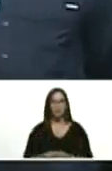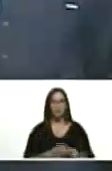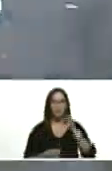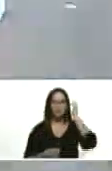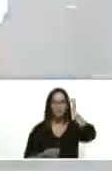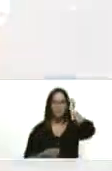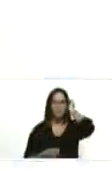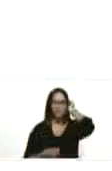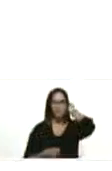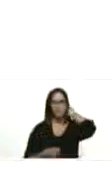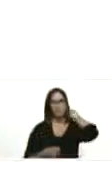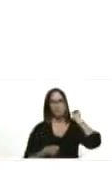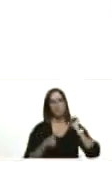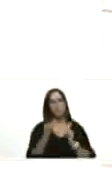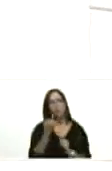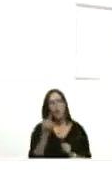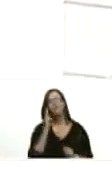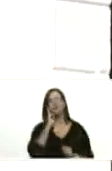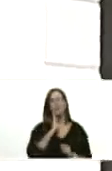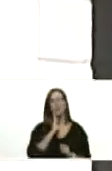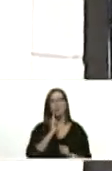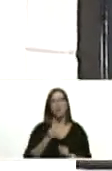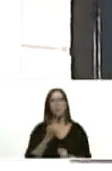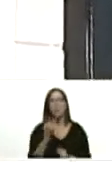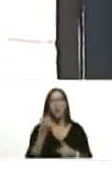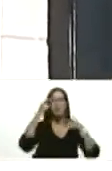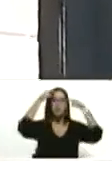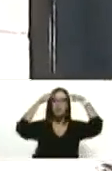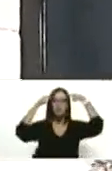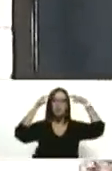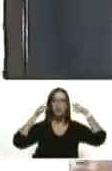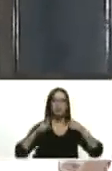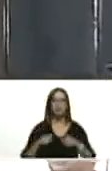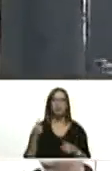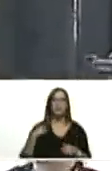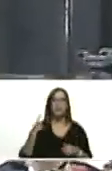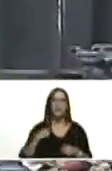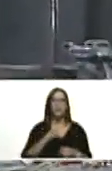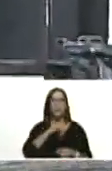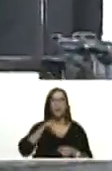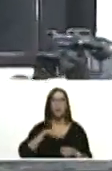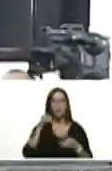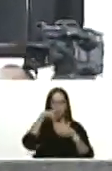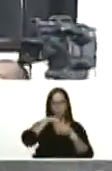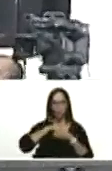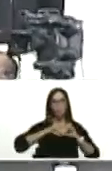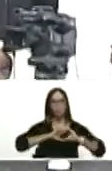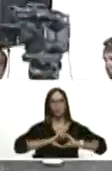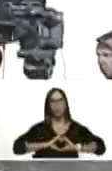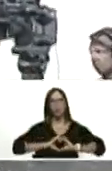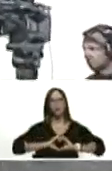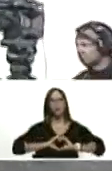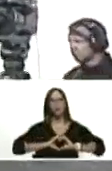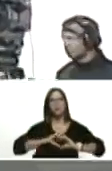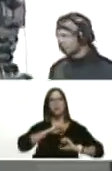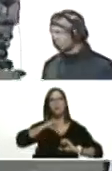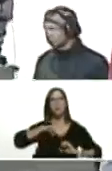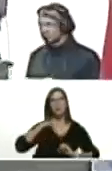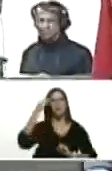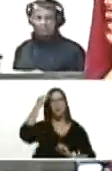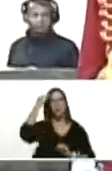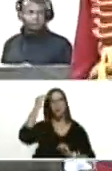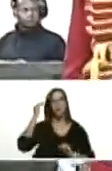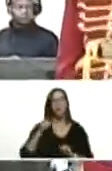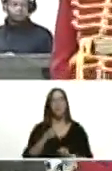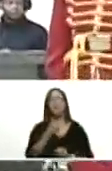¿Cuánto de Bolívar? ¿Cuánto de Chávez tenemos en nuestro corazón y en nuestra mente? ¿Cuánto